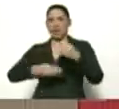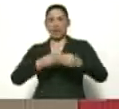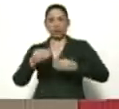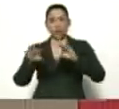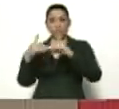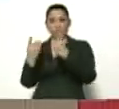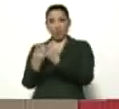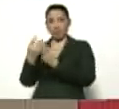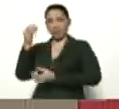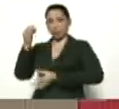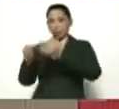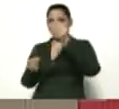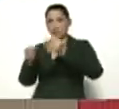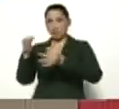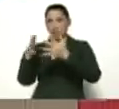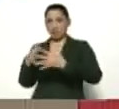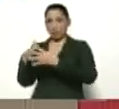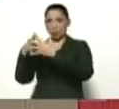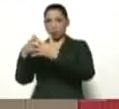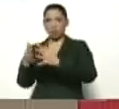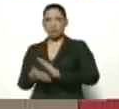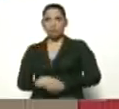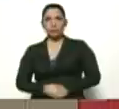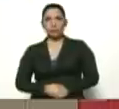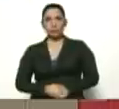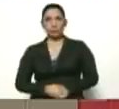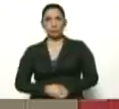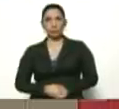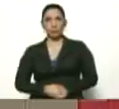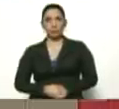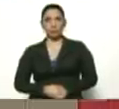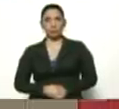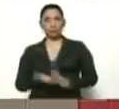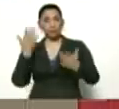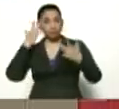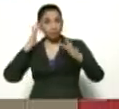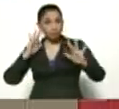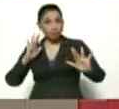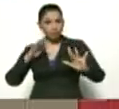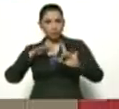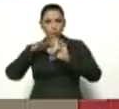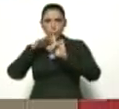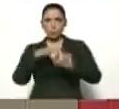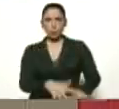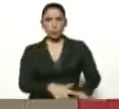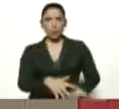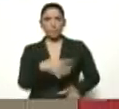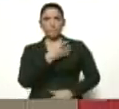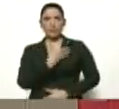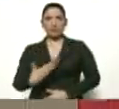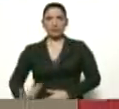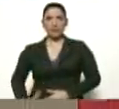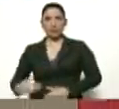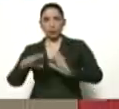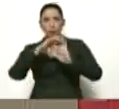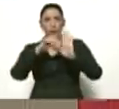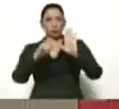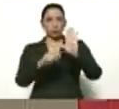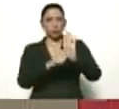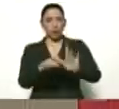departamento de justicia de los estados unidos de norteamérica que se atreve a someter a un presidente constitucional